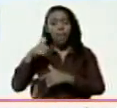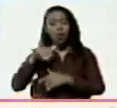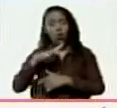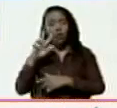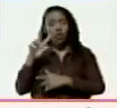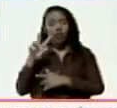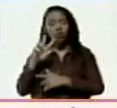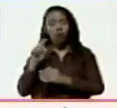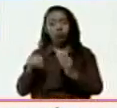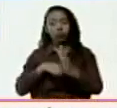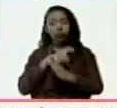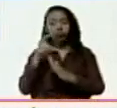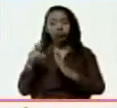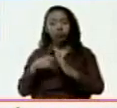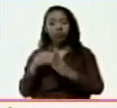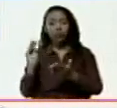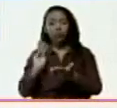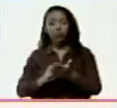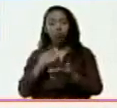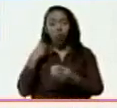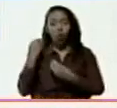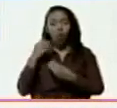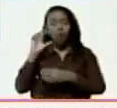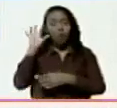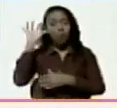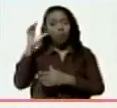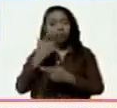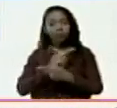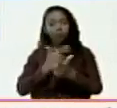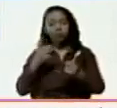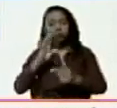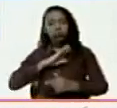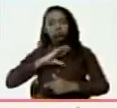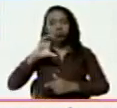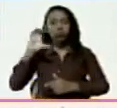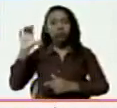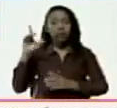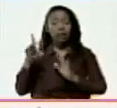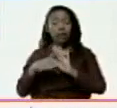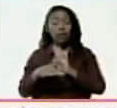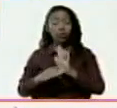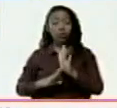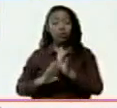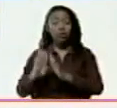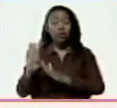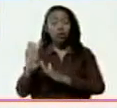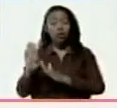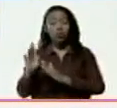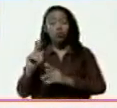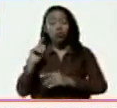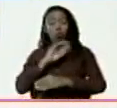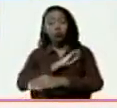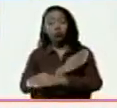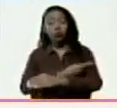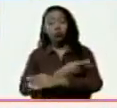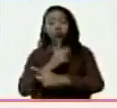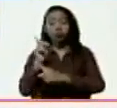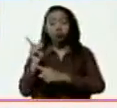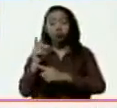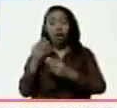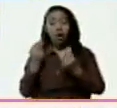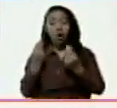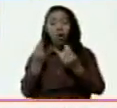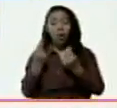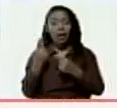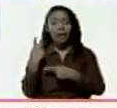venezolano entero a ejercer como patria libre soberana pero también su derecho al desarrollo a desarrollar sus potencialidades económicas